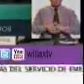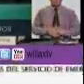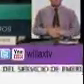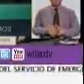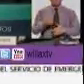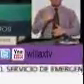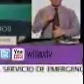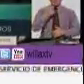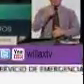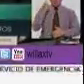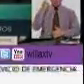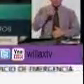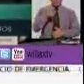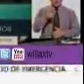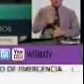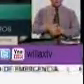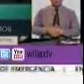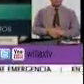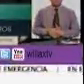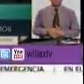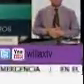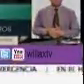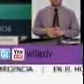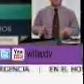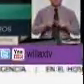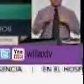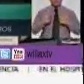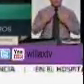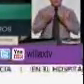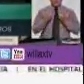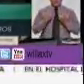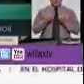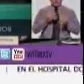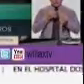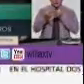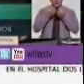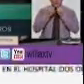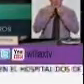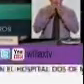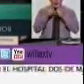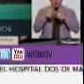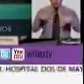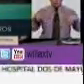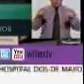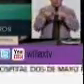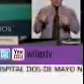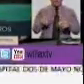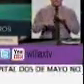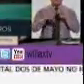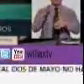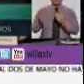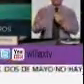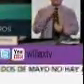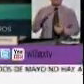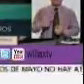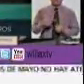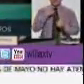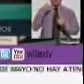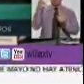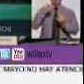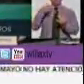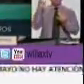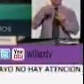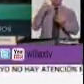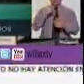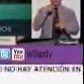la vamos a denunciar, por supuesto, y queremos señalarles a ustedes que es muy fácil hacer denuncias tirando